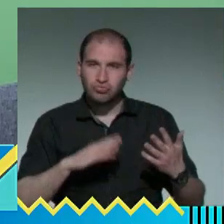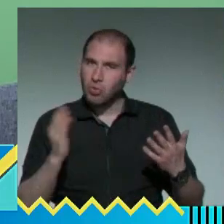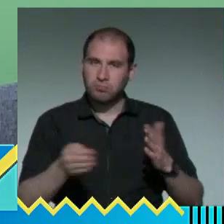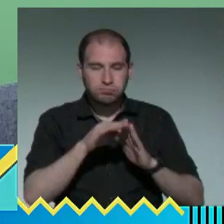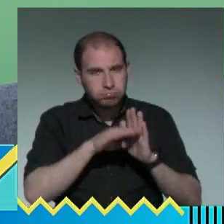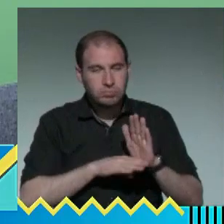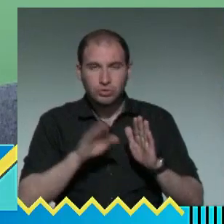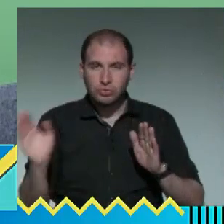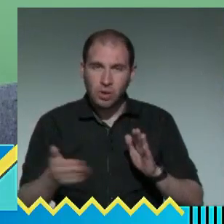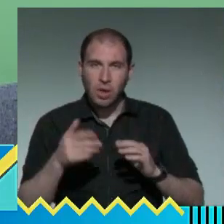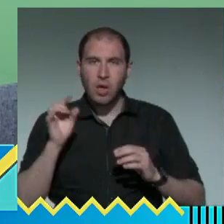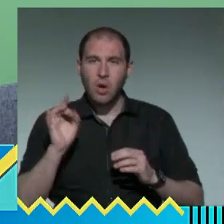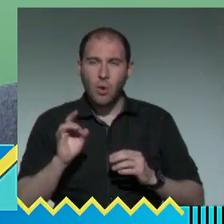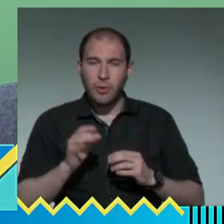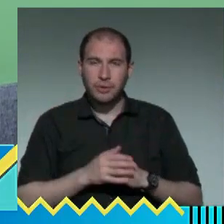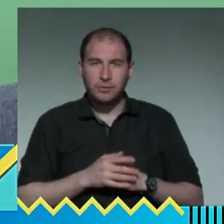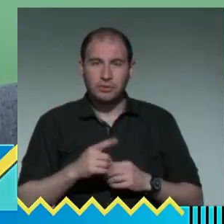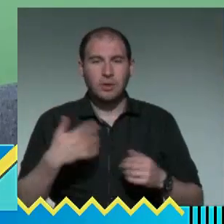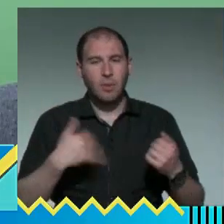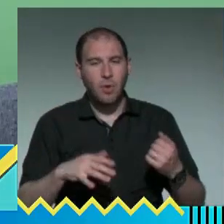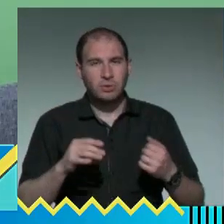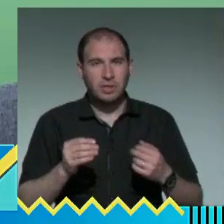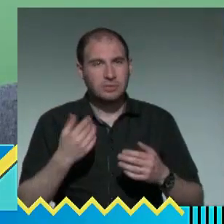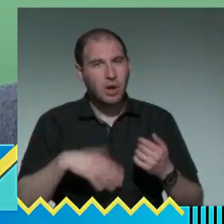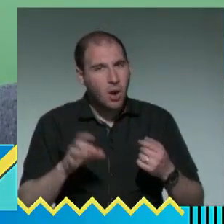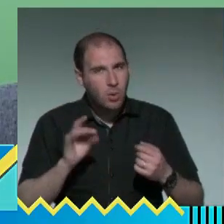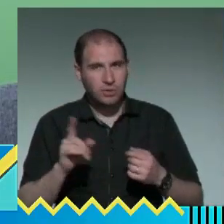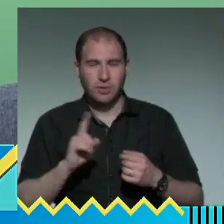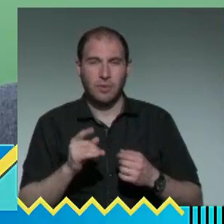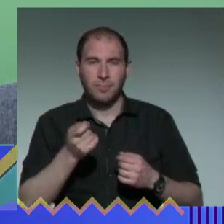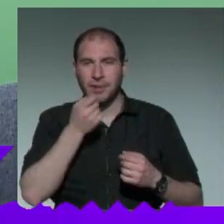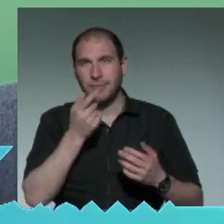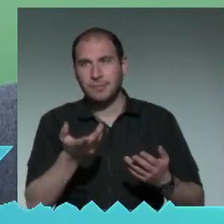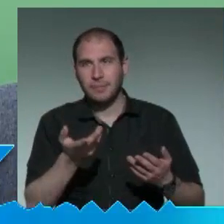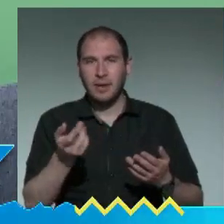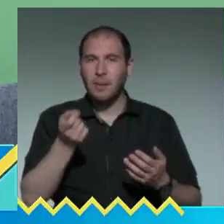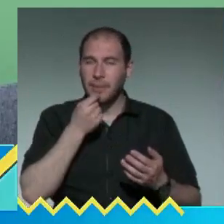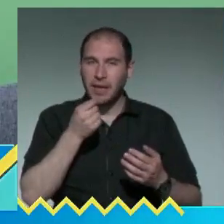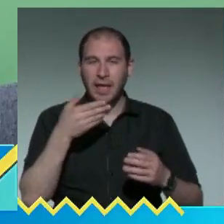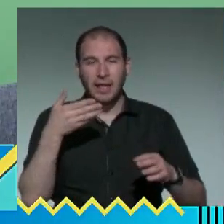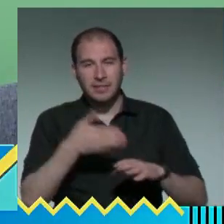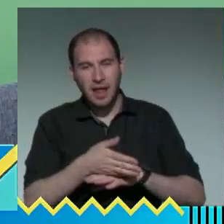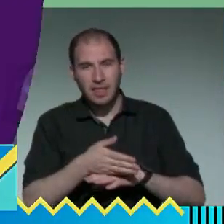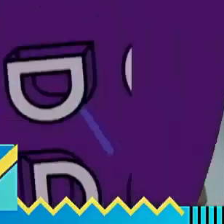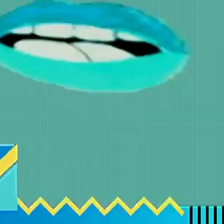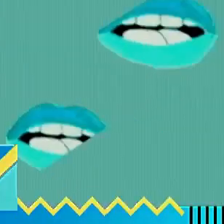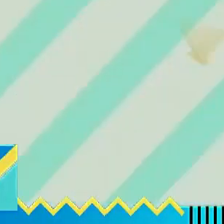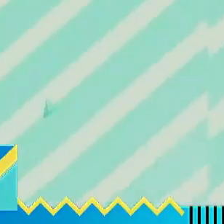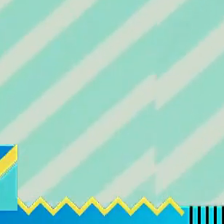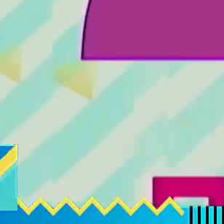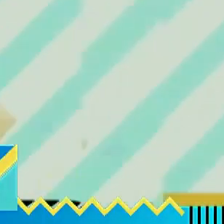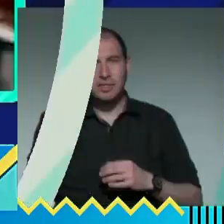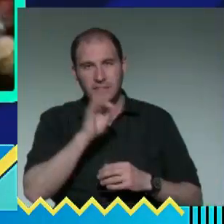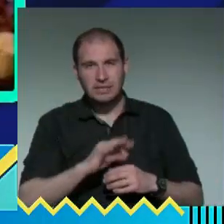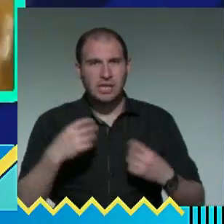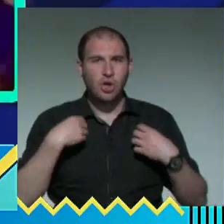¿no? O sea, no solamente en vamos a tocar y vamos a tocar, sino, bueno, a ver, si hay que hacer una entrada desde un diseño, desde cómo